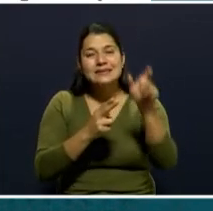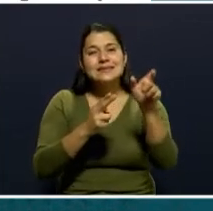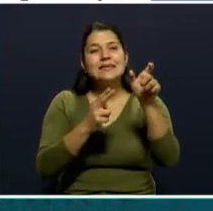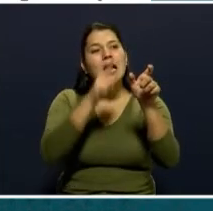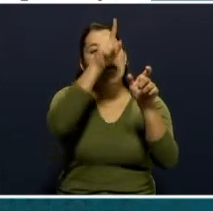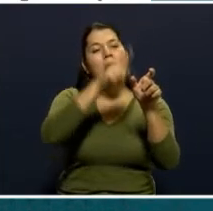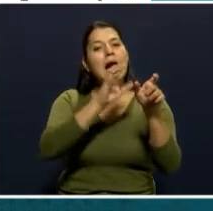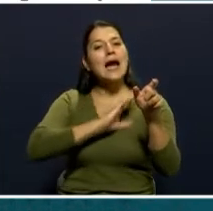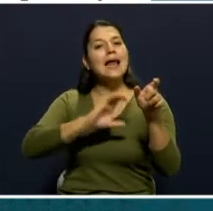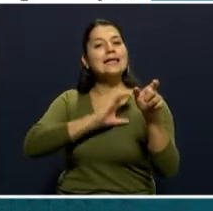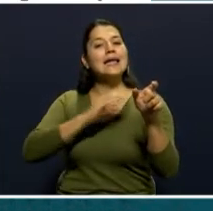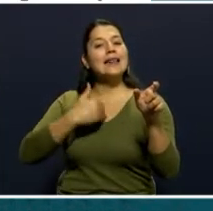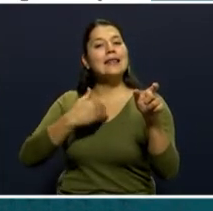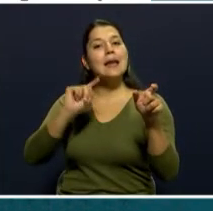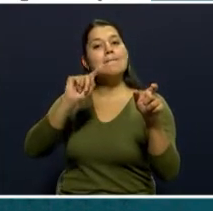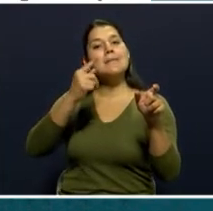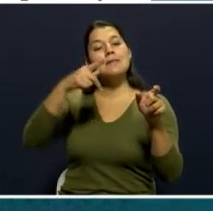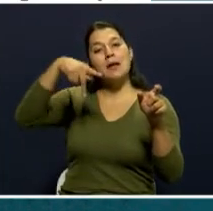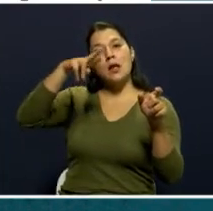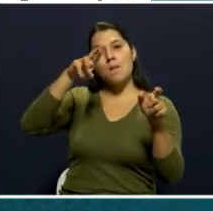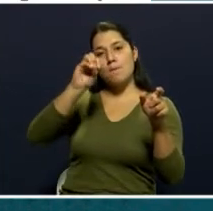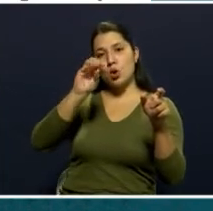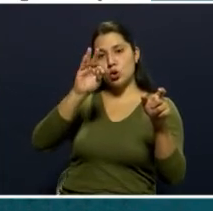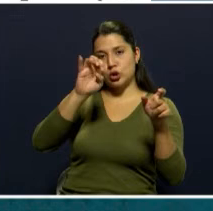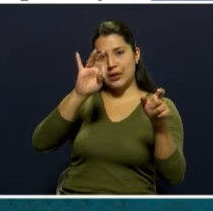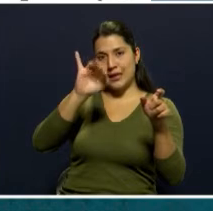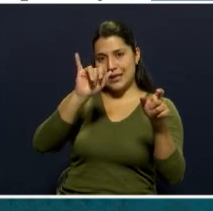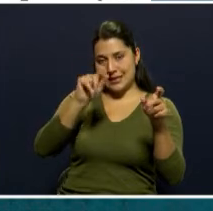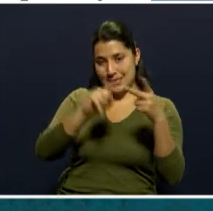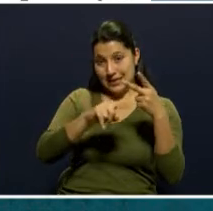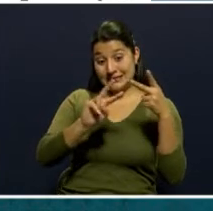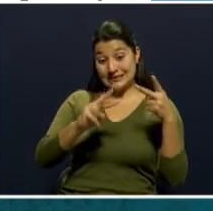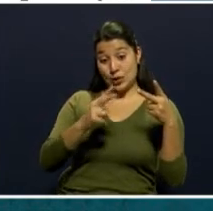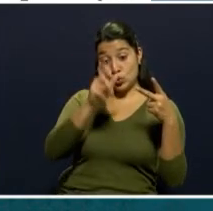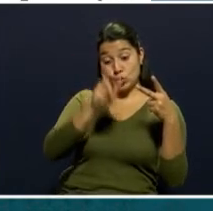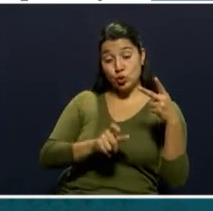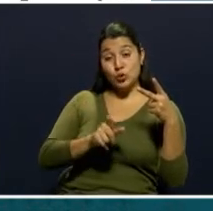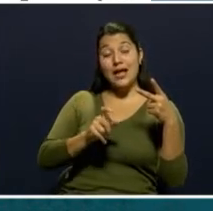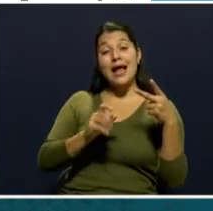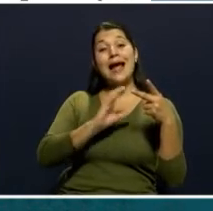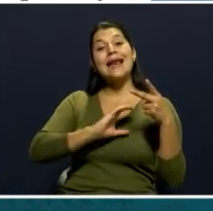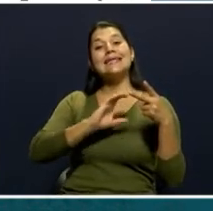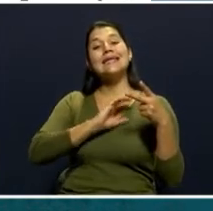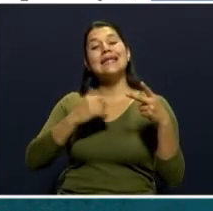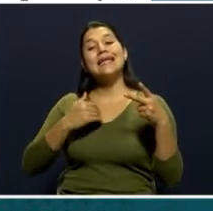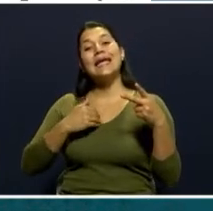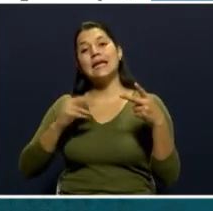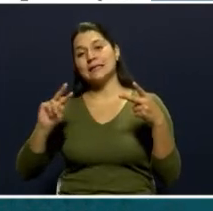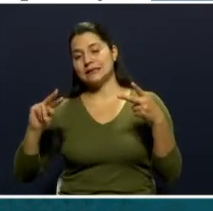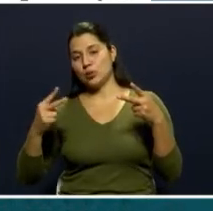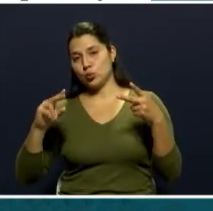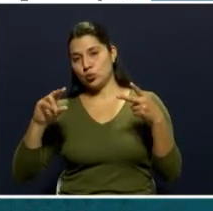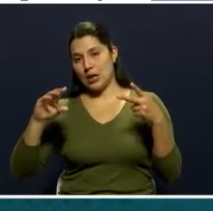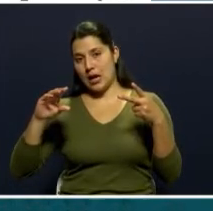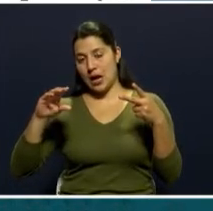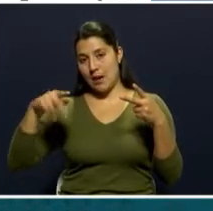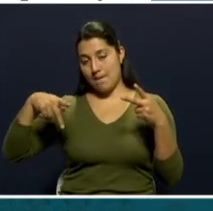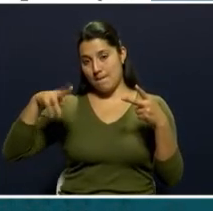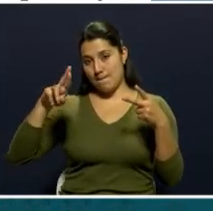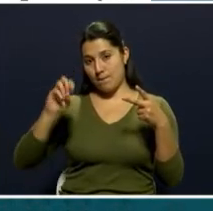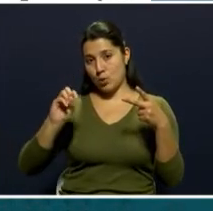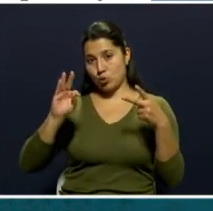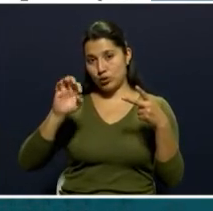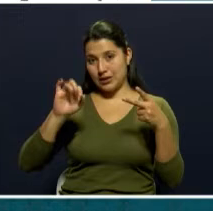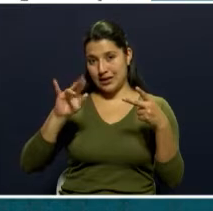segunda columna es el tipo de células que tiene la segunda proteína. Y la tercera columna nos dice en cuáles células están